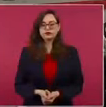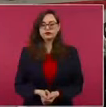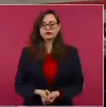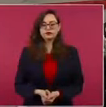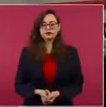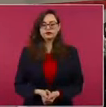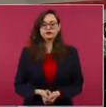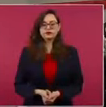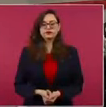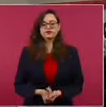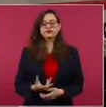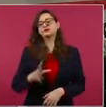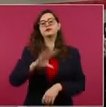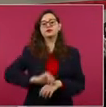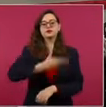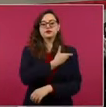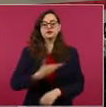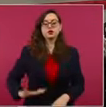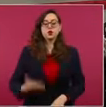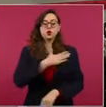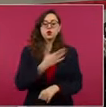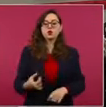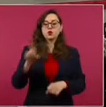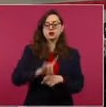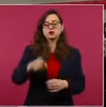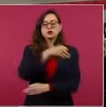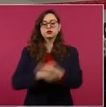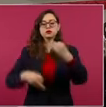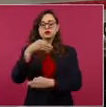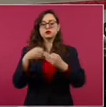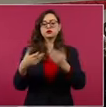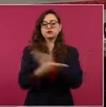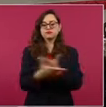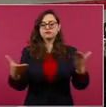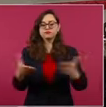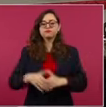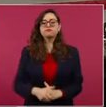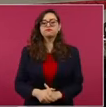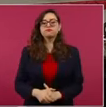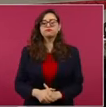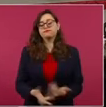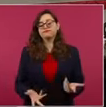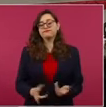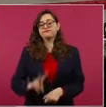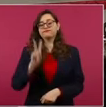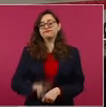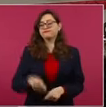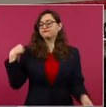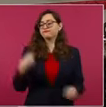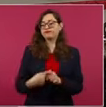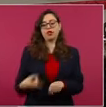En el terreno de la información local, el gobernador de Yucatán, Mauricio Vila, fue convocado por el presidente de México, Andrés Manuel López Obrador, al Palacio Nacional